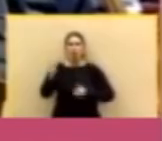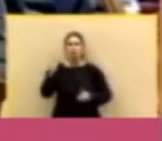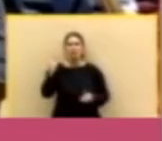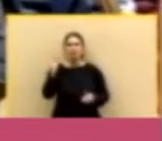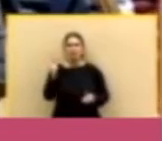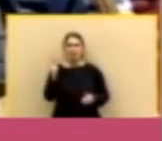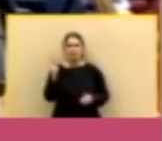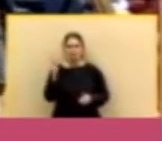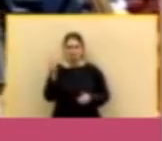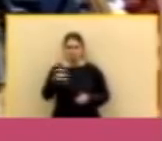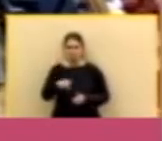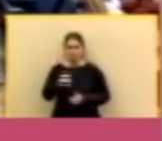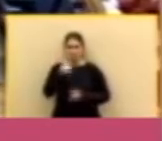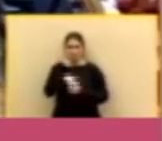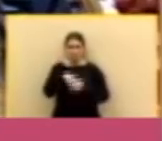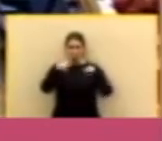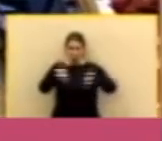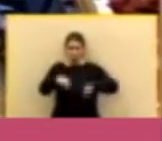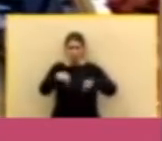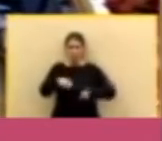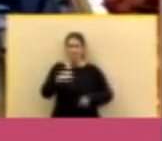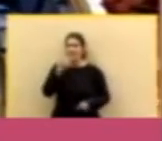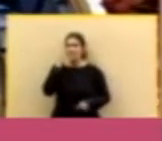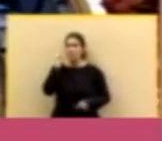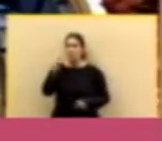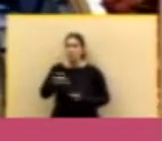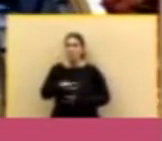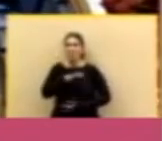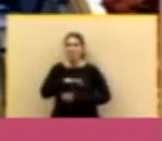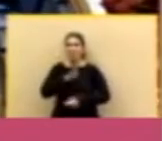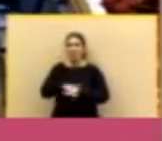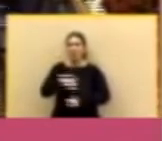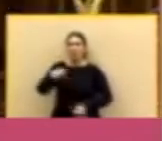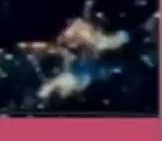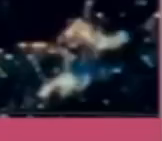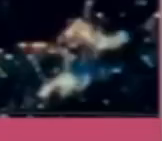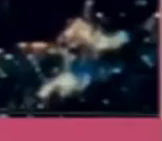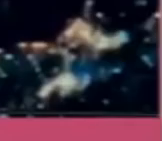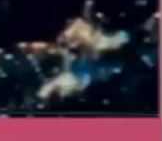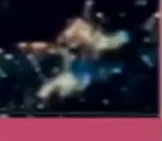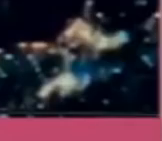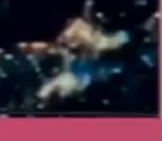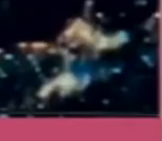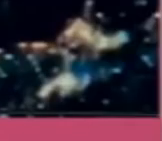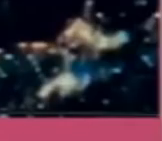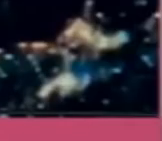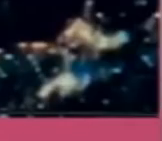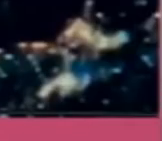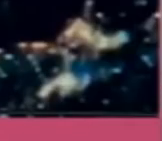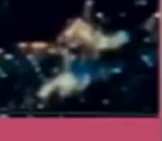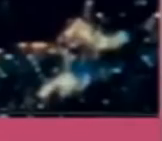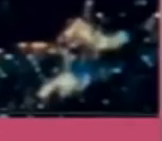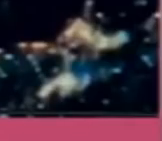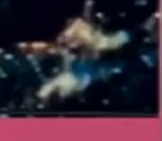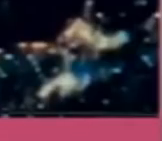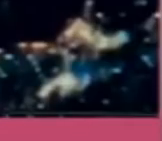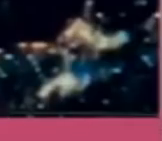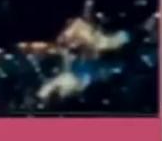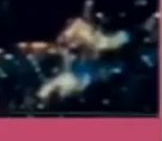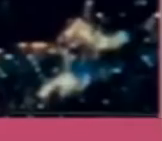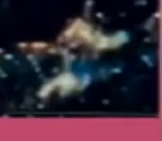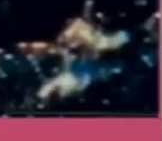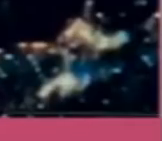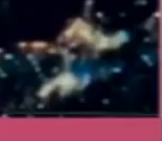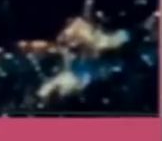Iglesias. Eso se huelen ya de todas, todas. ¡Qué barbaridad! Nuria Val, mil gracias. A descansar. Gracias. Venga, a vosotros. Un